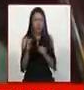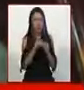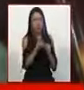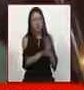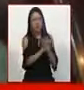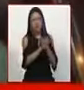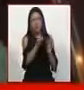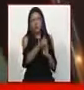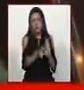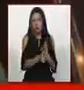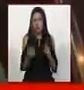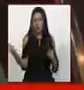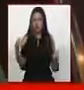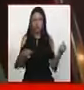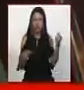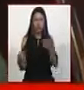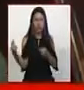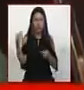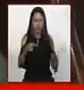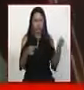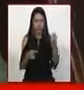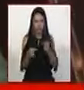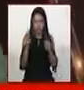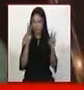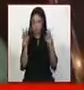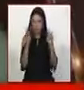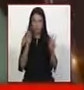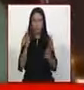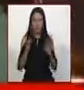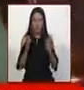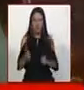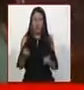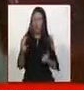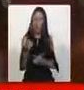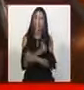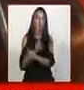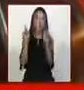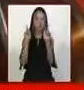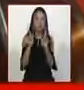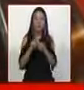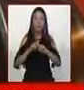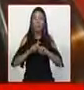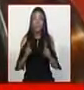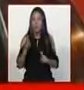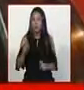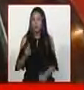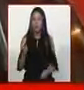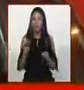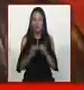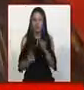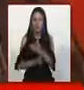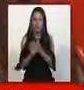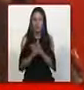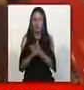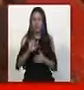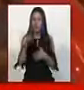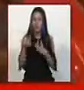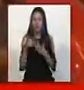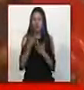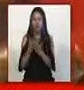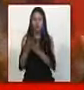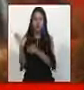Molina presentaron sus cargos y descargos. Puede defenderse en absoluta libertad, pero tiene que asumir su defensa ante la fiscalía, dijo la